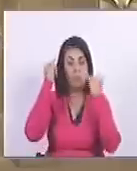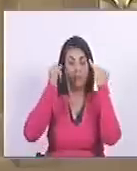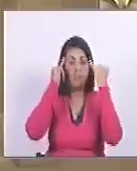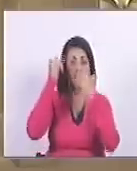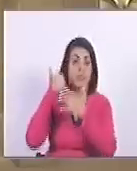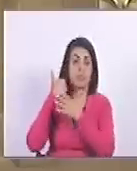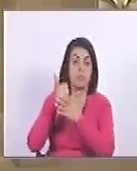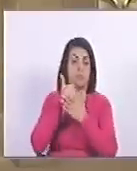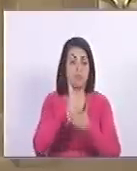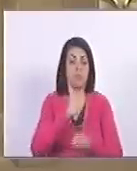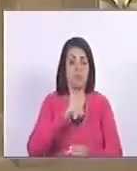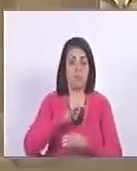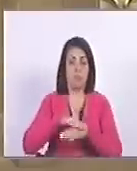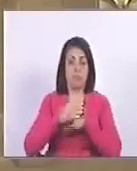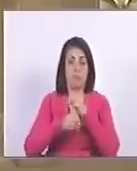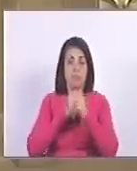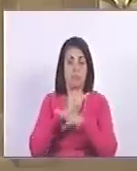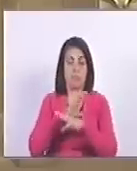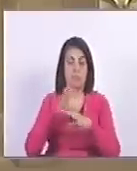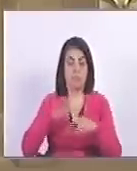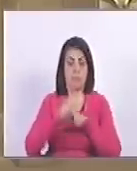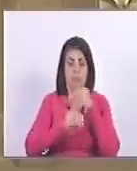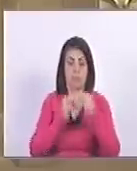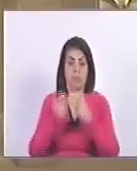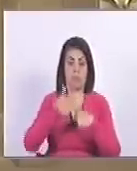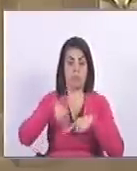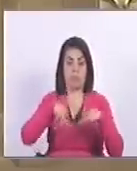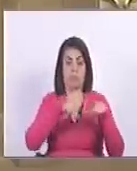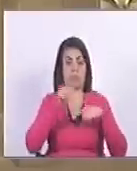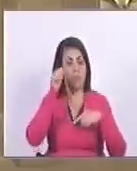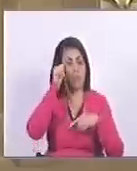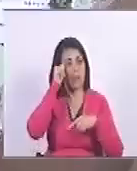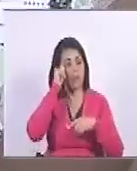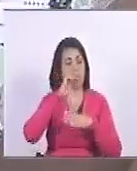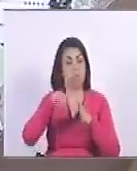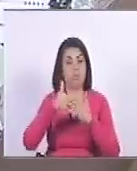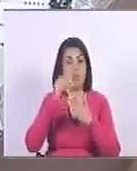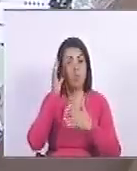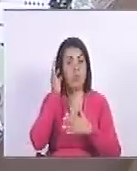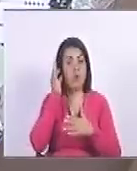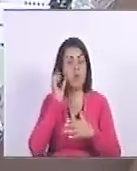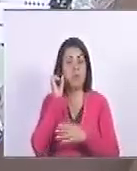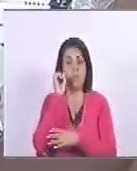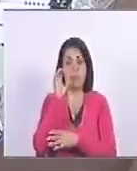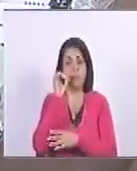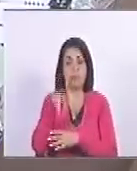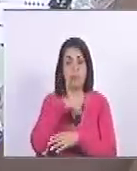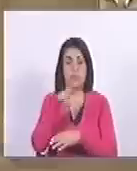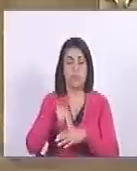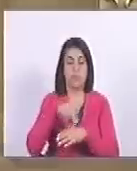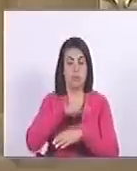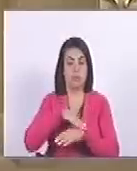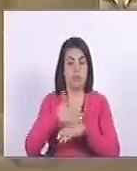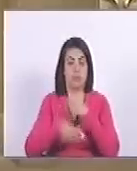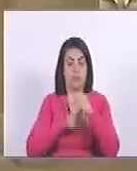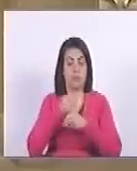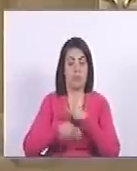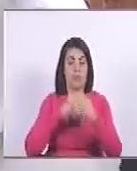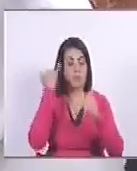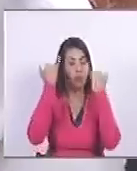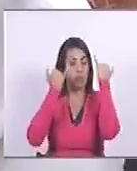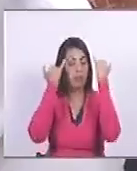nos ayudaron a desplegarnos, a nuestra querida Asia y a toda la red de mujeres parlamentarias que también dieron su opinión sobre